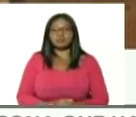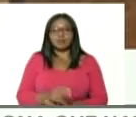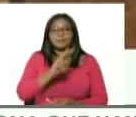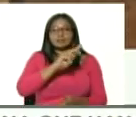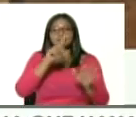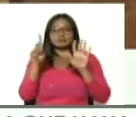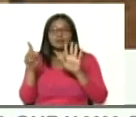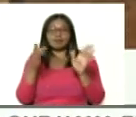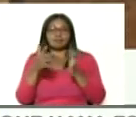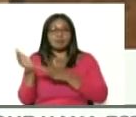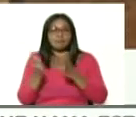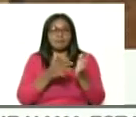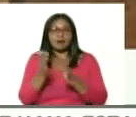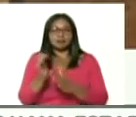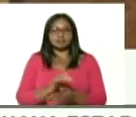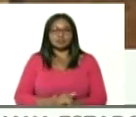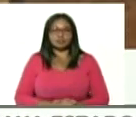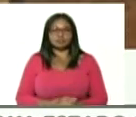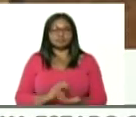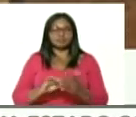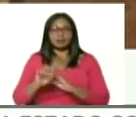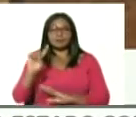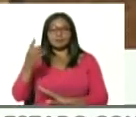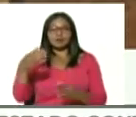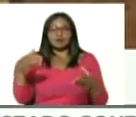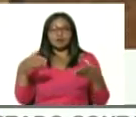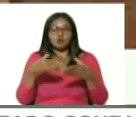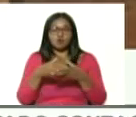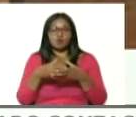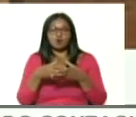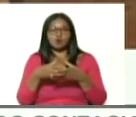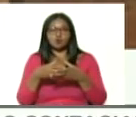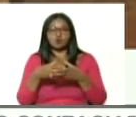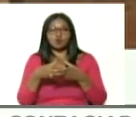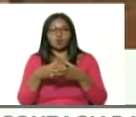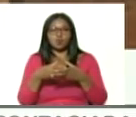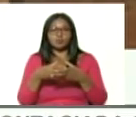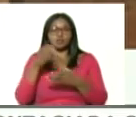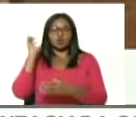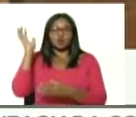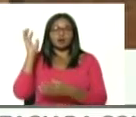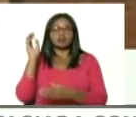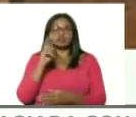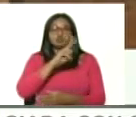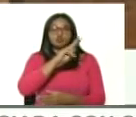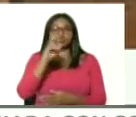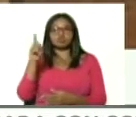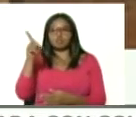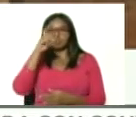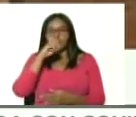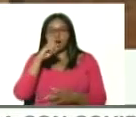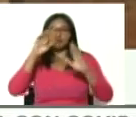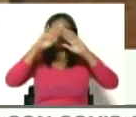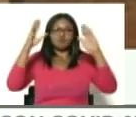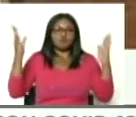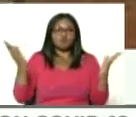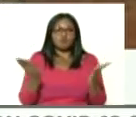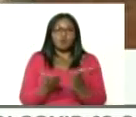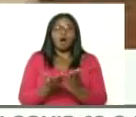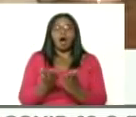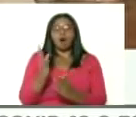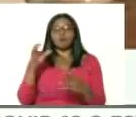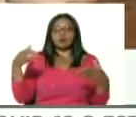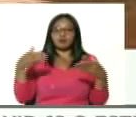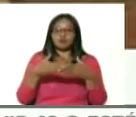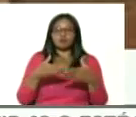tenemos la primera reunión del Congreso Bicentenario de los Pueblos a nivel mundial. Ahí